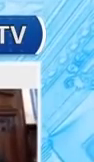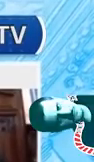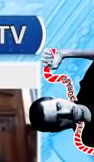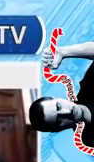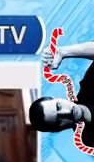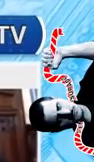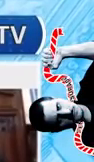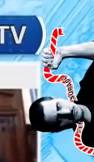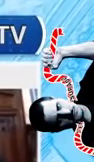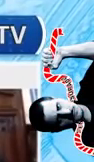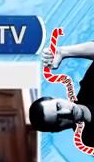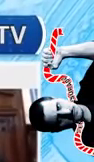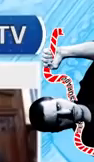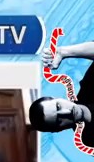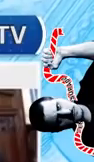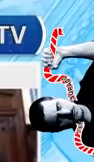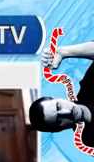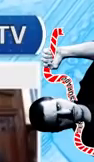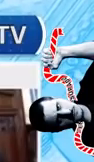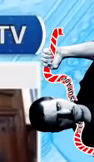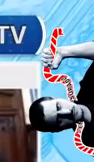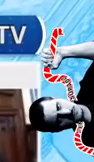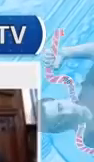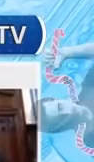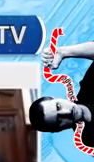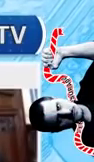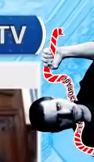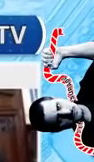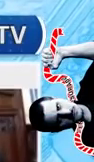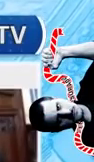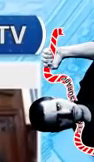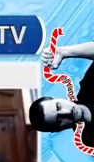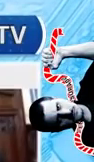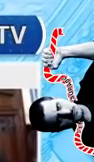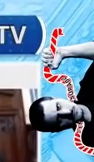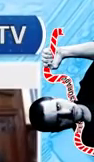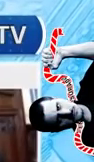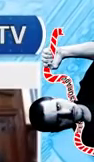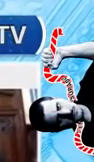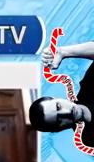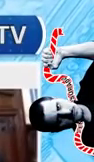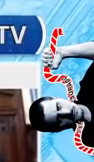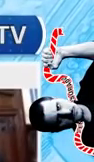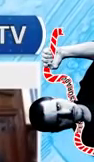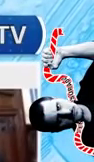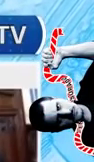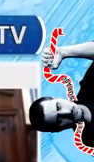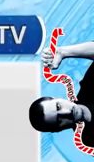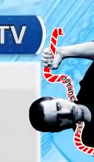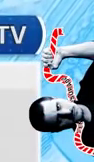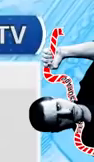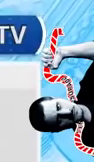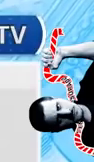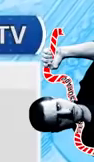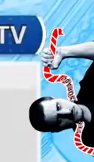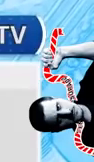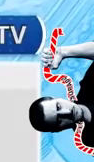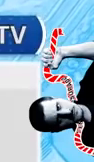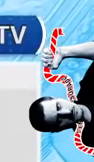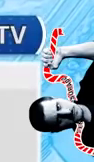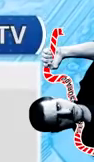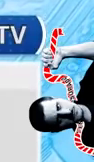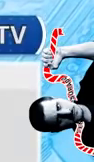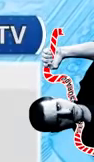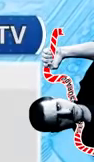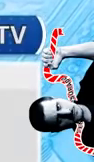los 116 países con los que ya firmamos acuerdos y estamos entregando vacunas. Es importante también destacar